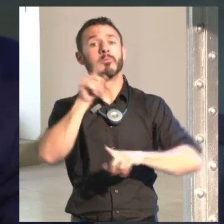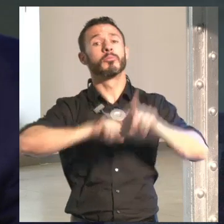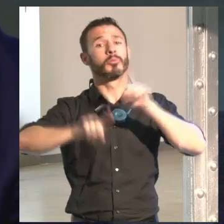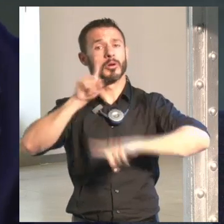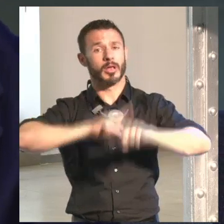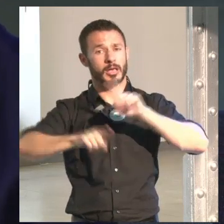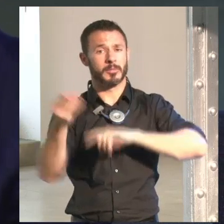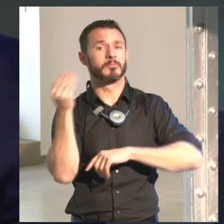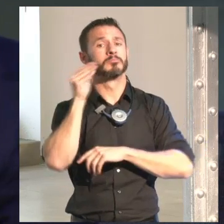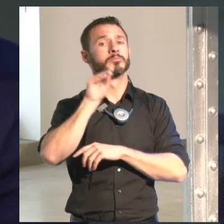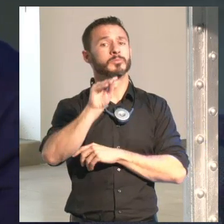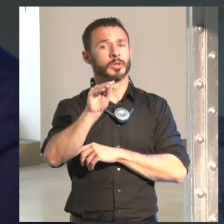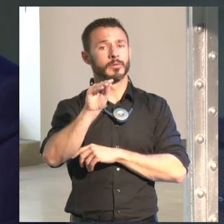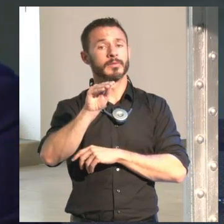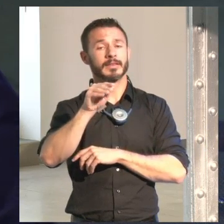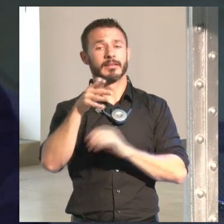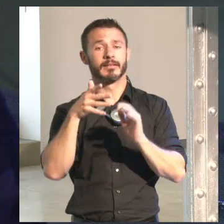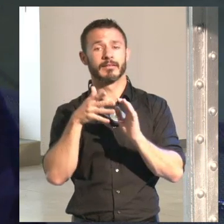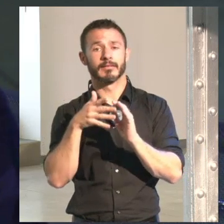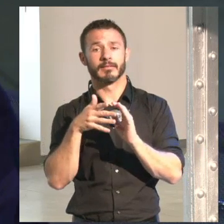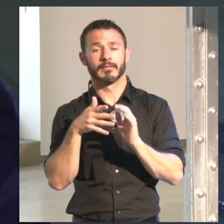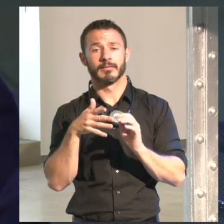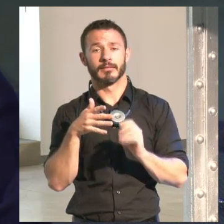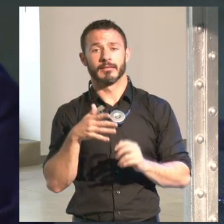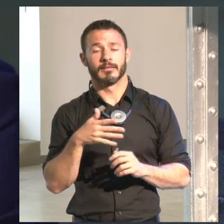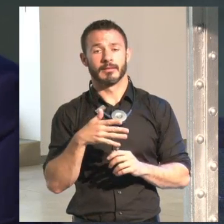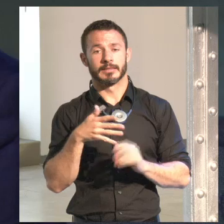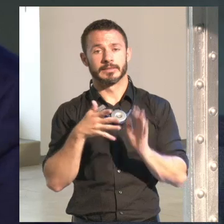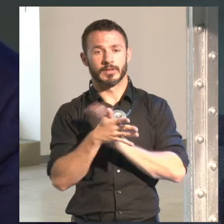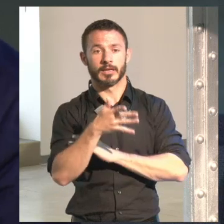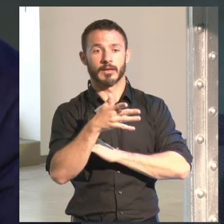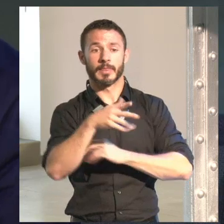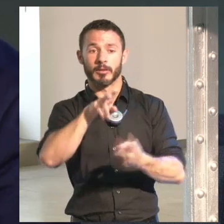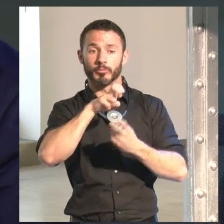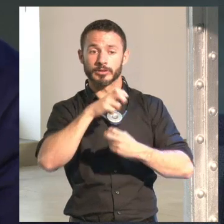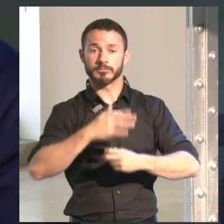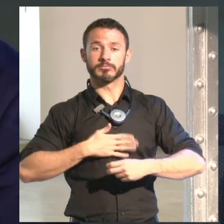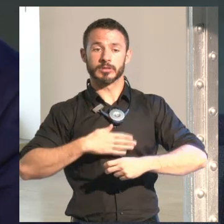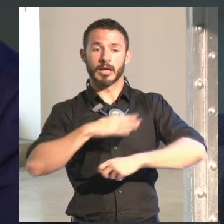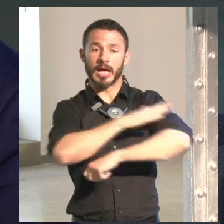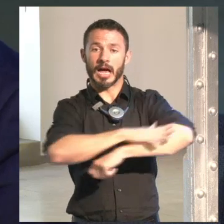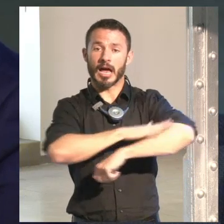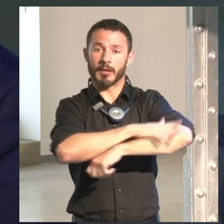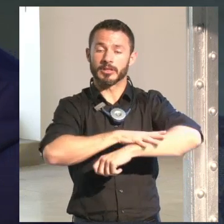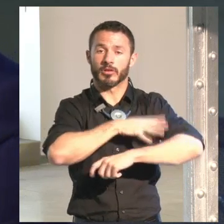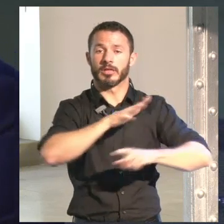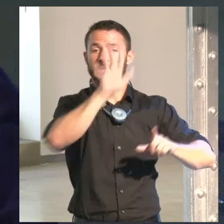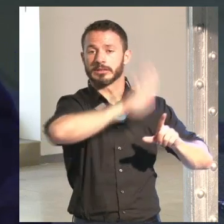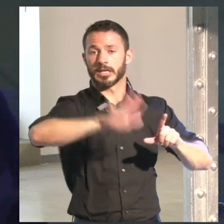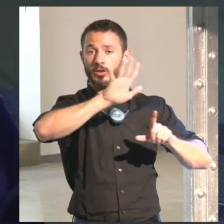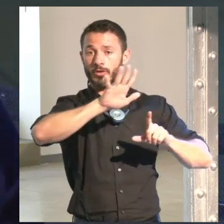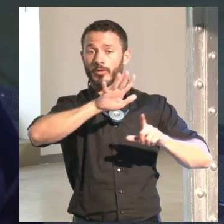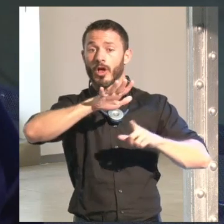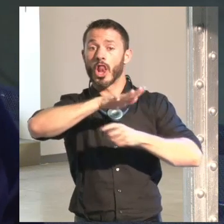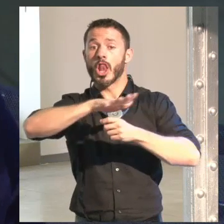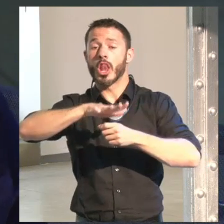impuestos son de la Administración del Estado, de las corporaciones locales y de las comunidades